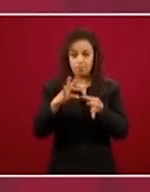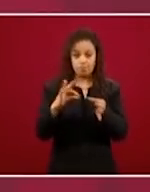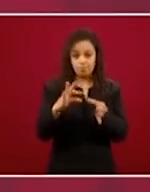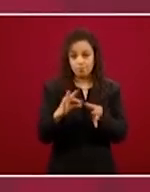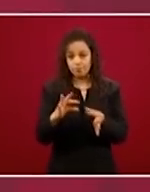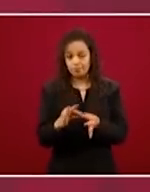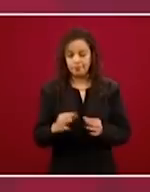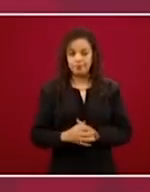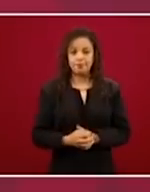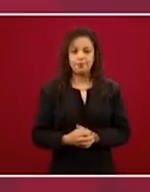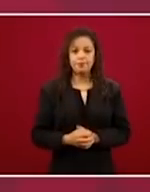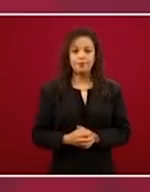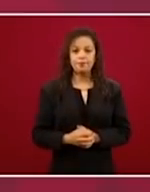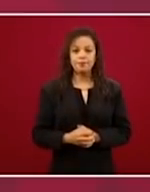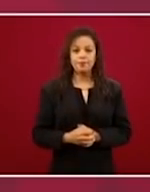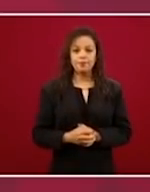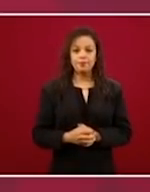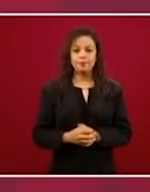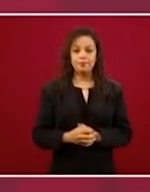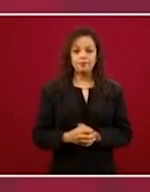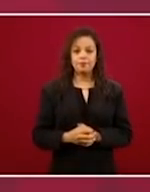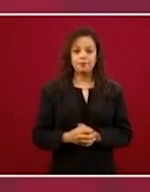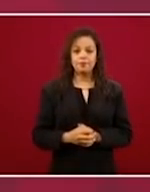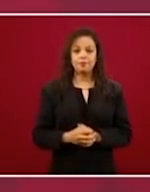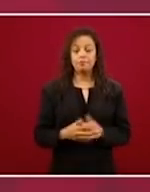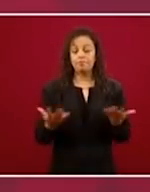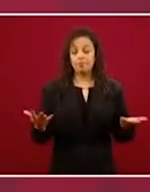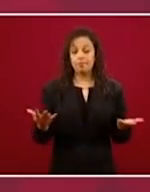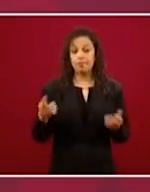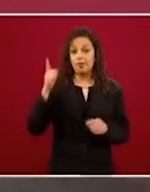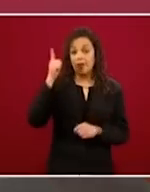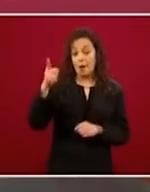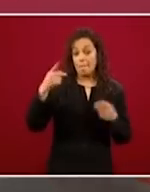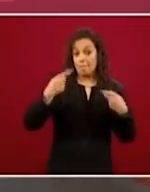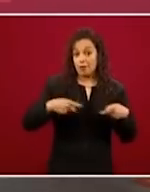en el caso de los especialistas de salud